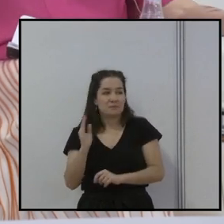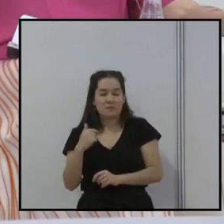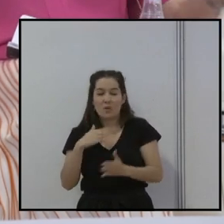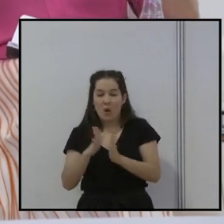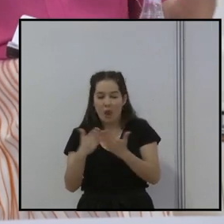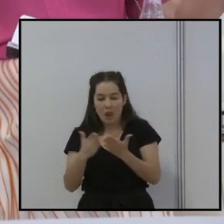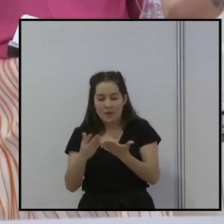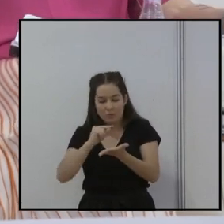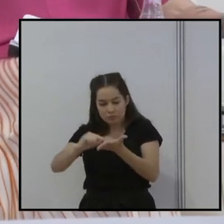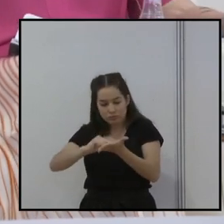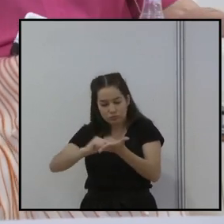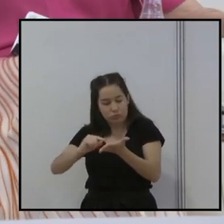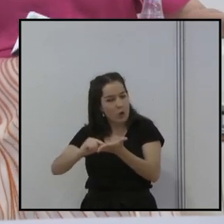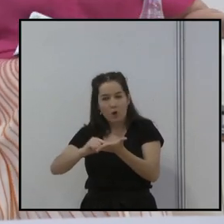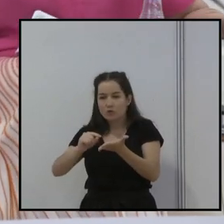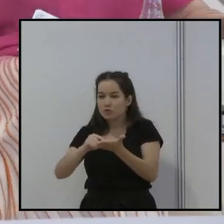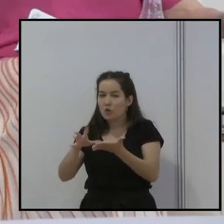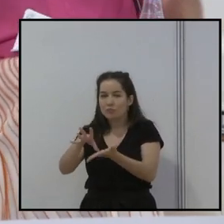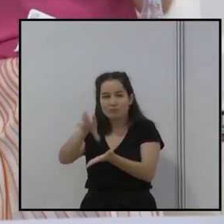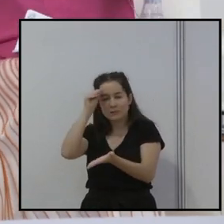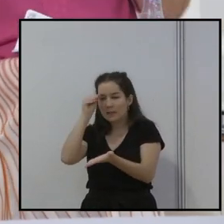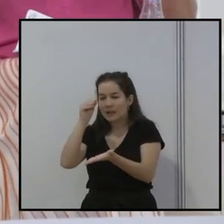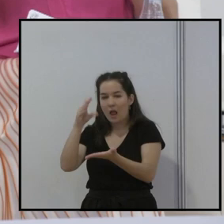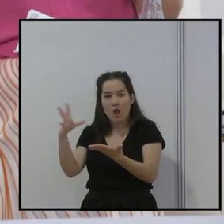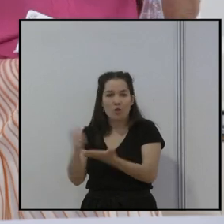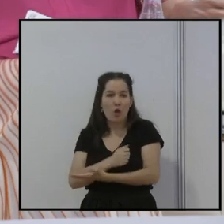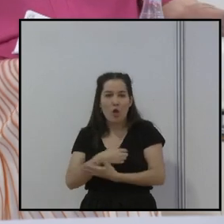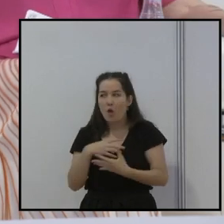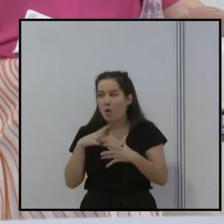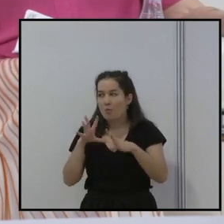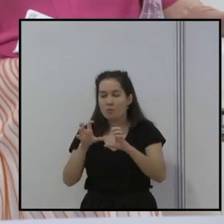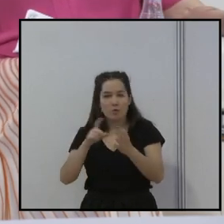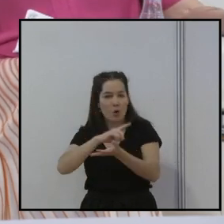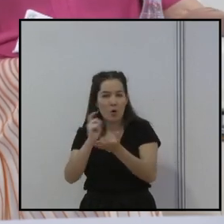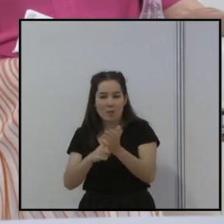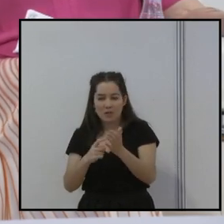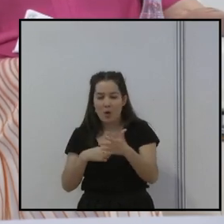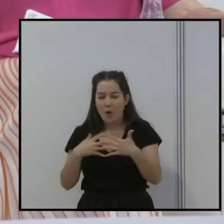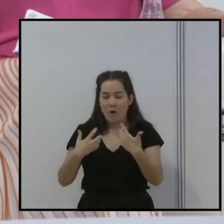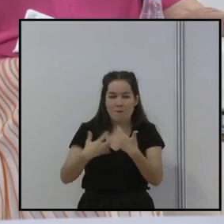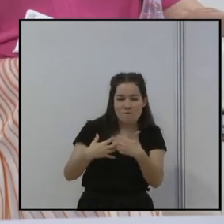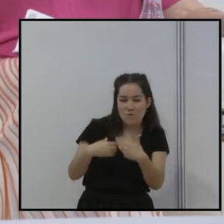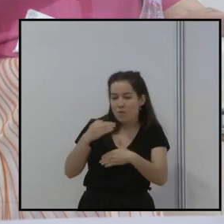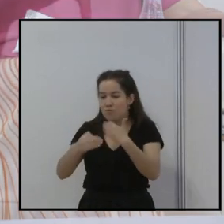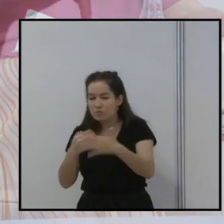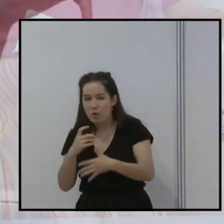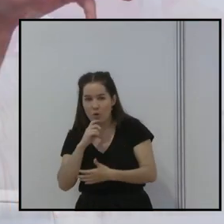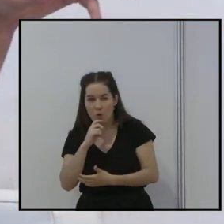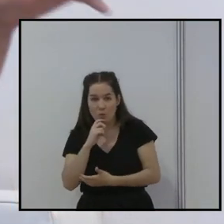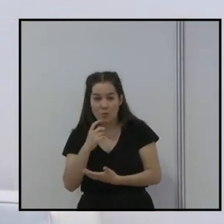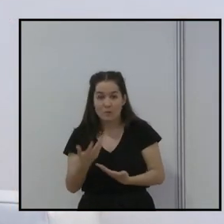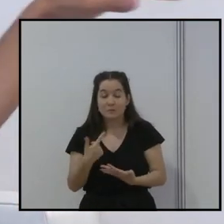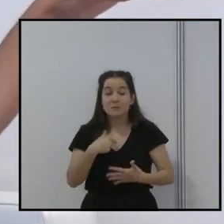cuando me he enterado del todo, digamos, ¿no? O sea, de cómo ha funcionado eso y cómo puedo estar funcionando. En este punto lo que quiero insistir es que lo que